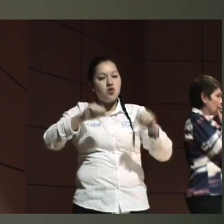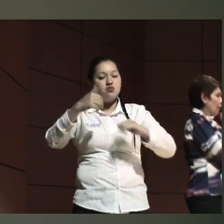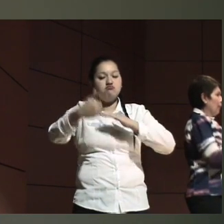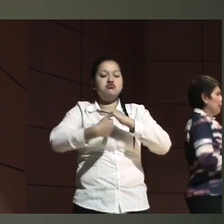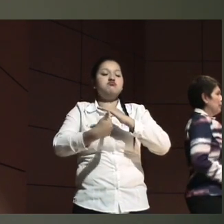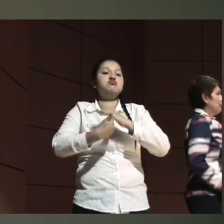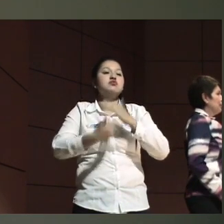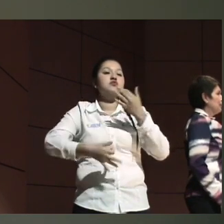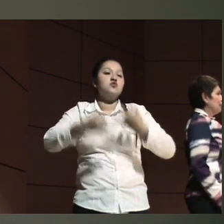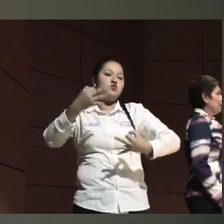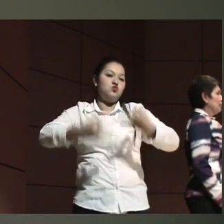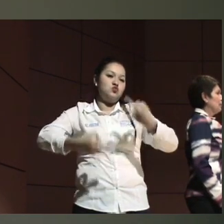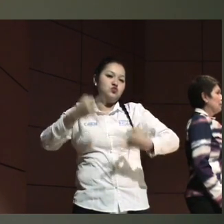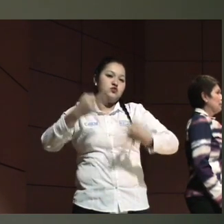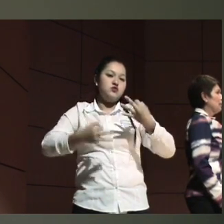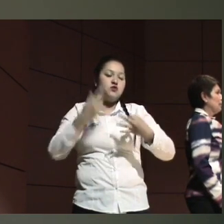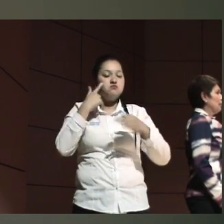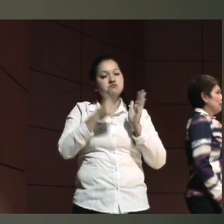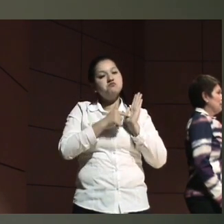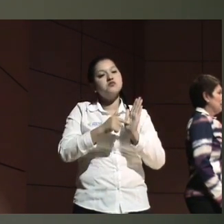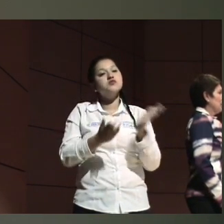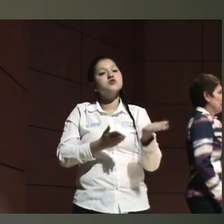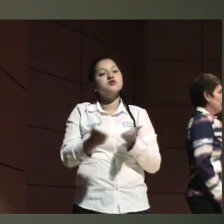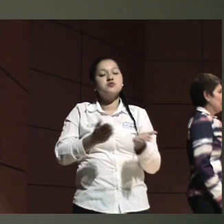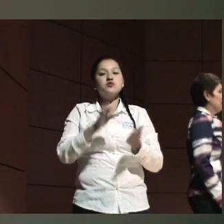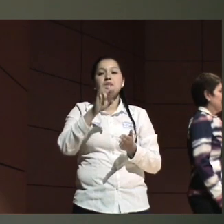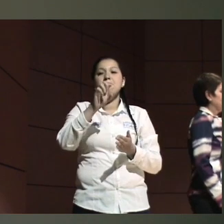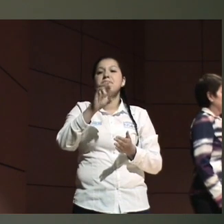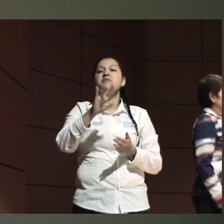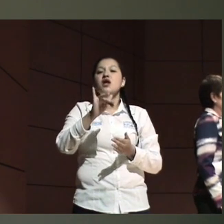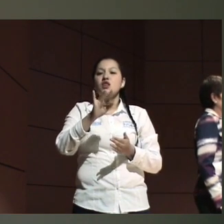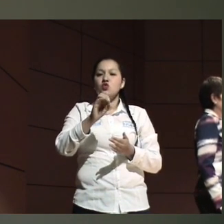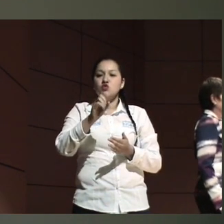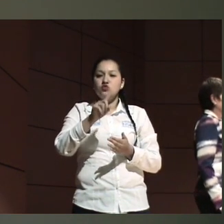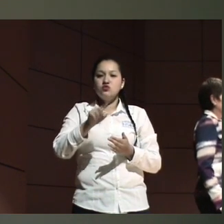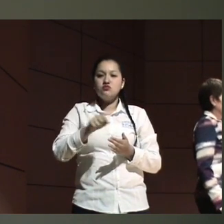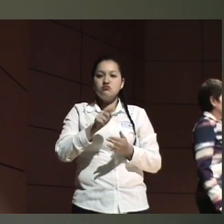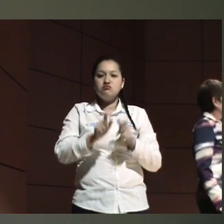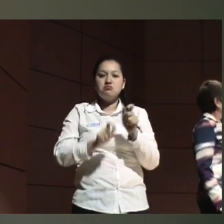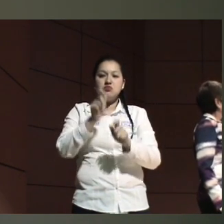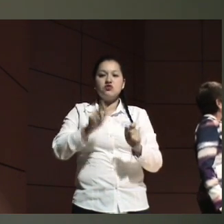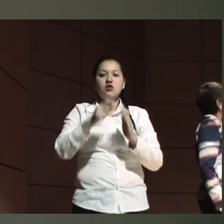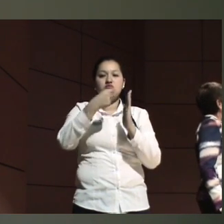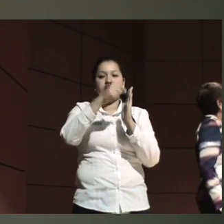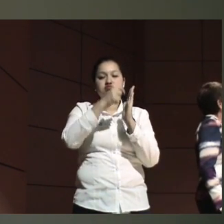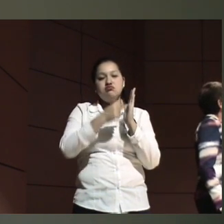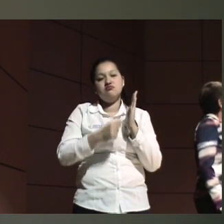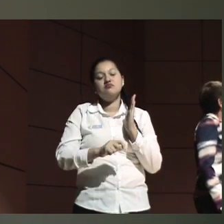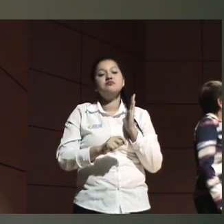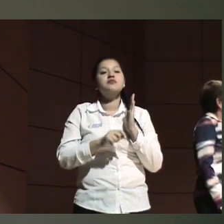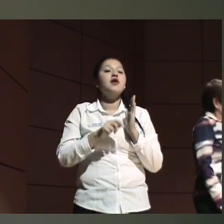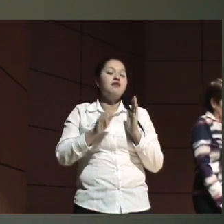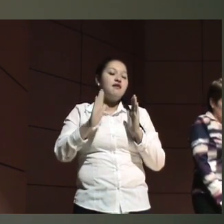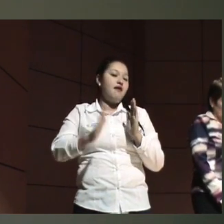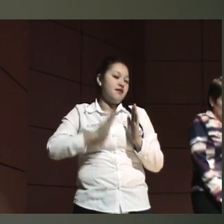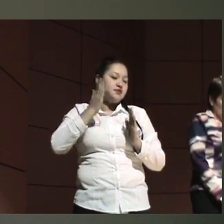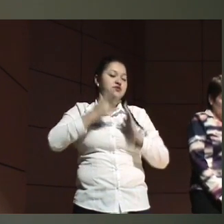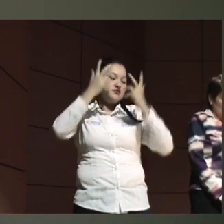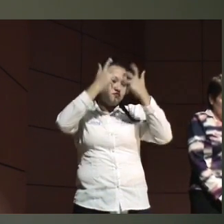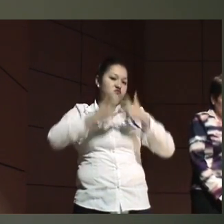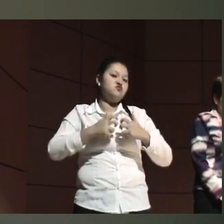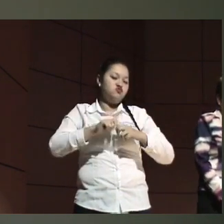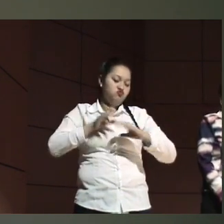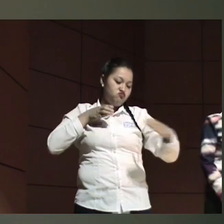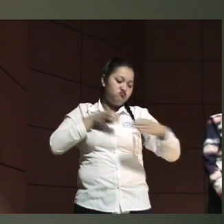justicia procurando el servicio de peritos privados así funcionamos y así estuvimos